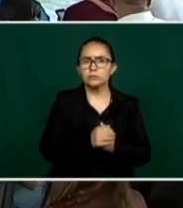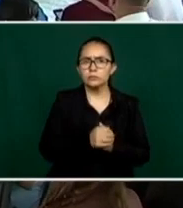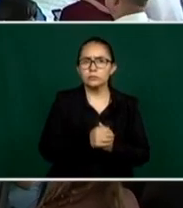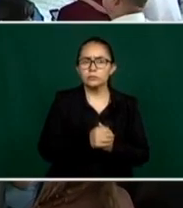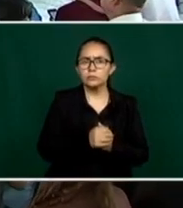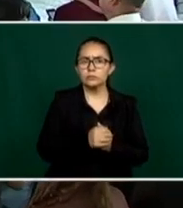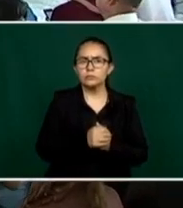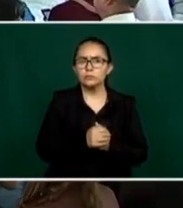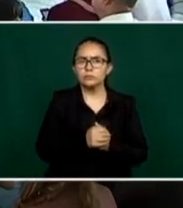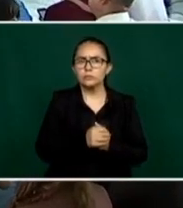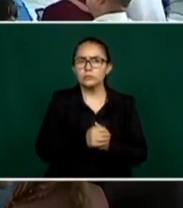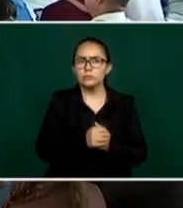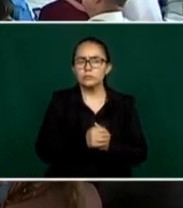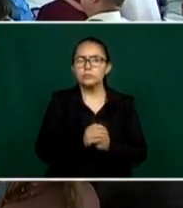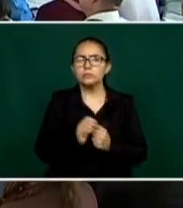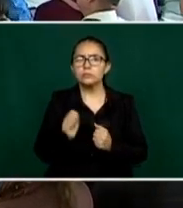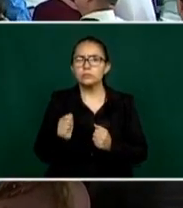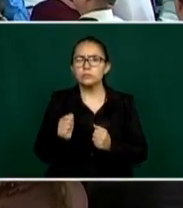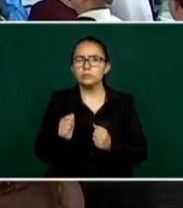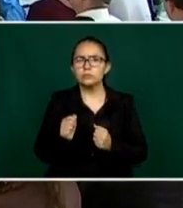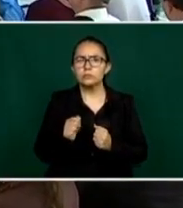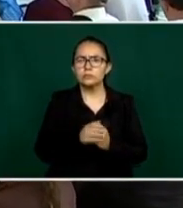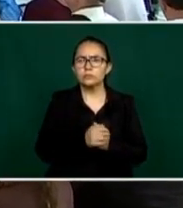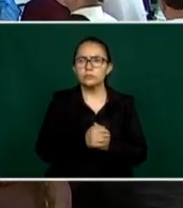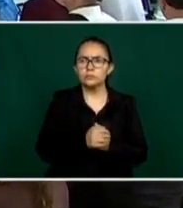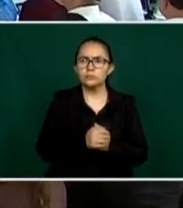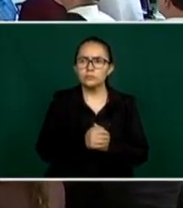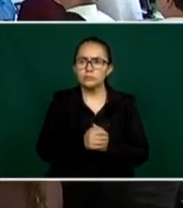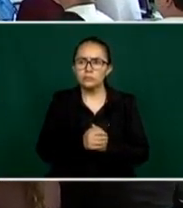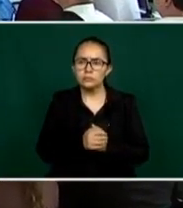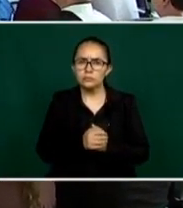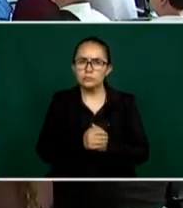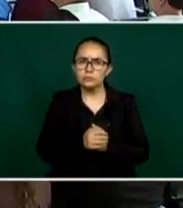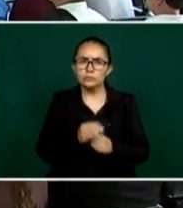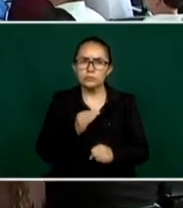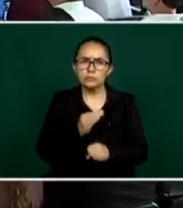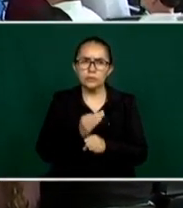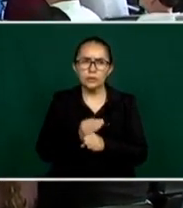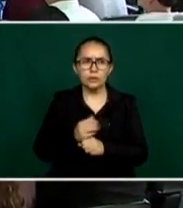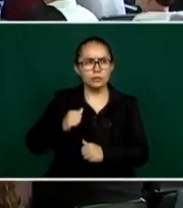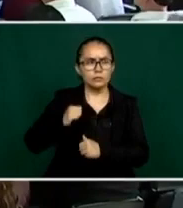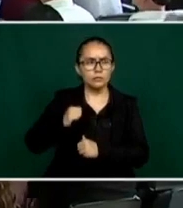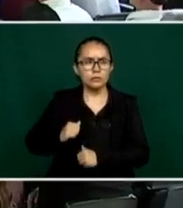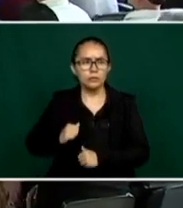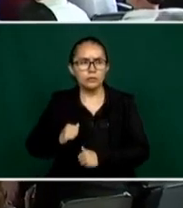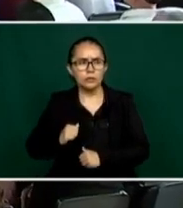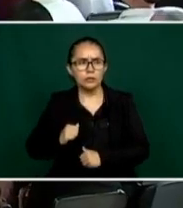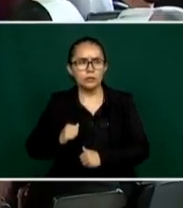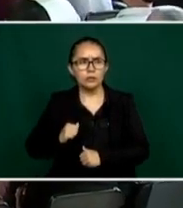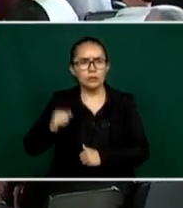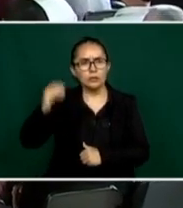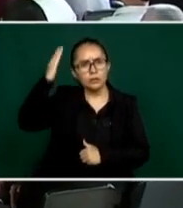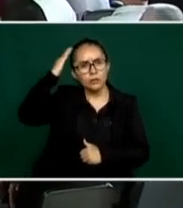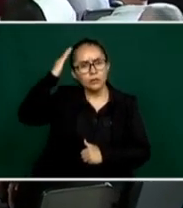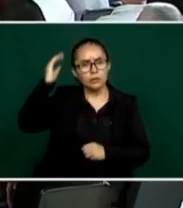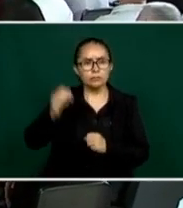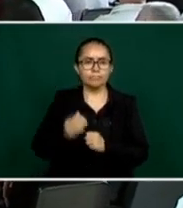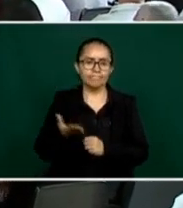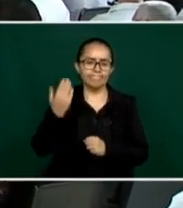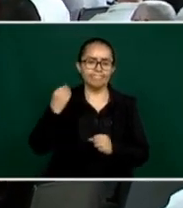es de dominio público que las autoridades estaban